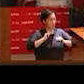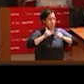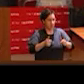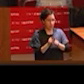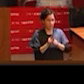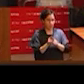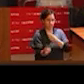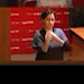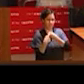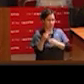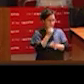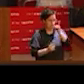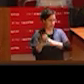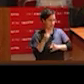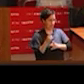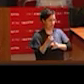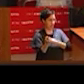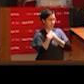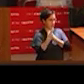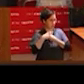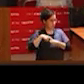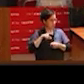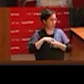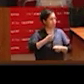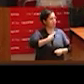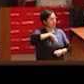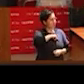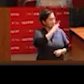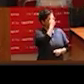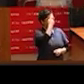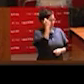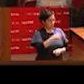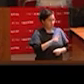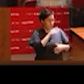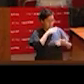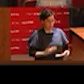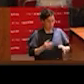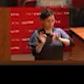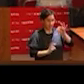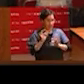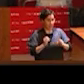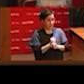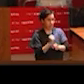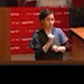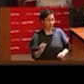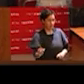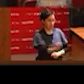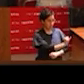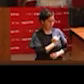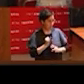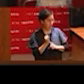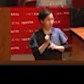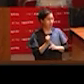de captación eh sabemos que actualmente la tasa de actividad de las personas con discapacidad en